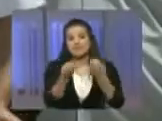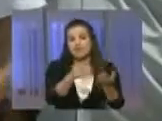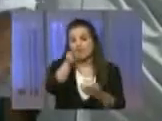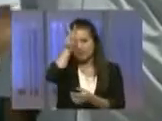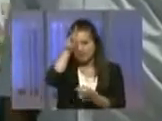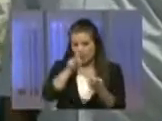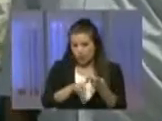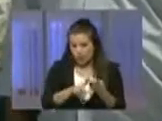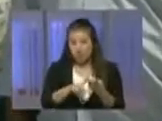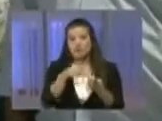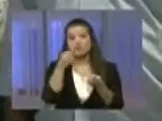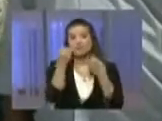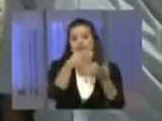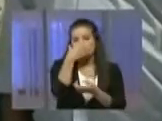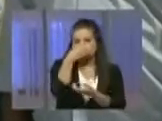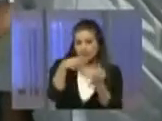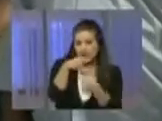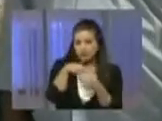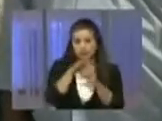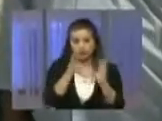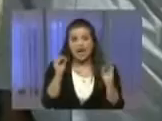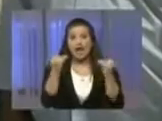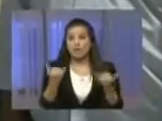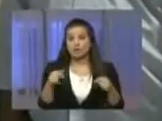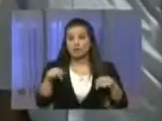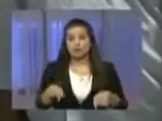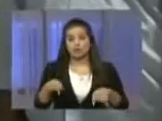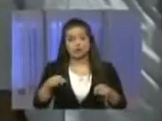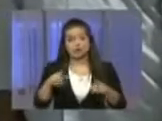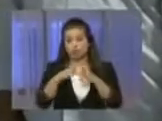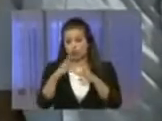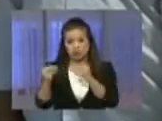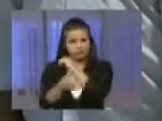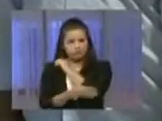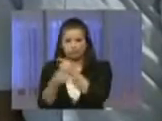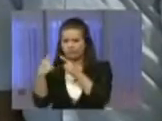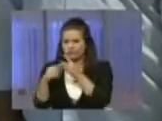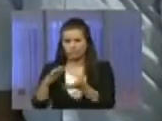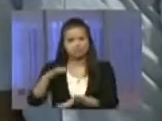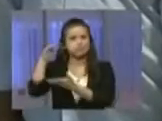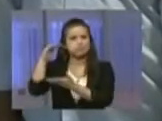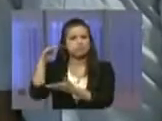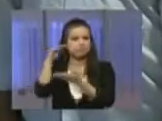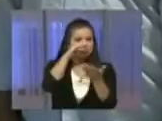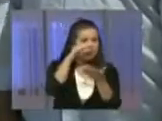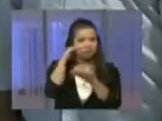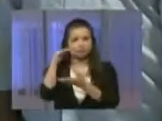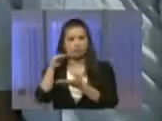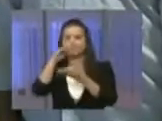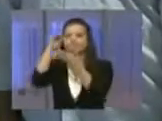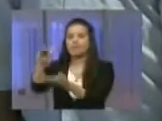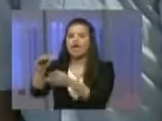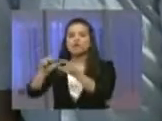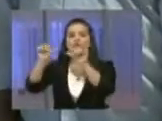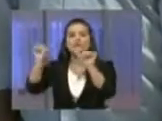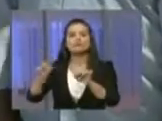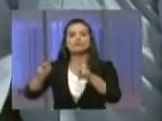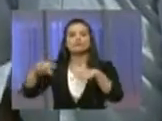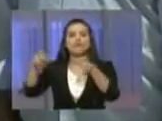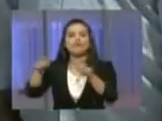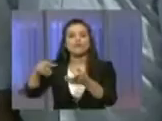contrabandistas hoy toda esta producción va al sistema al nuevo sistema